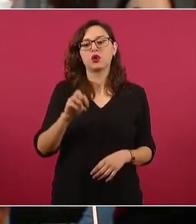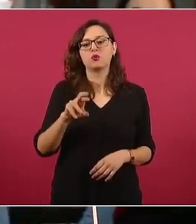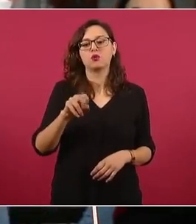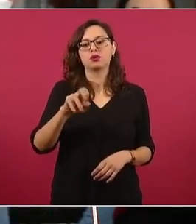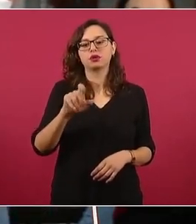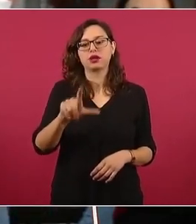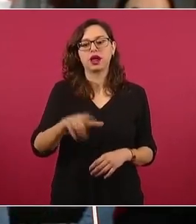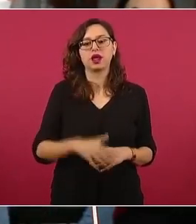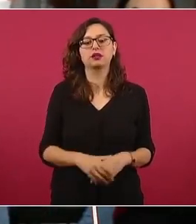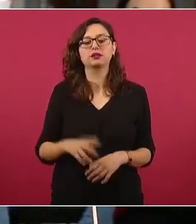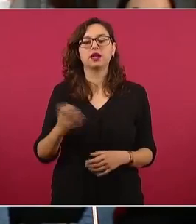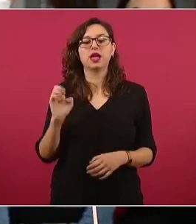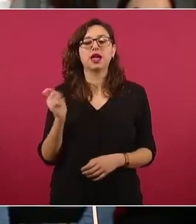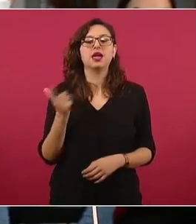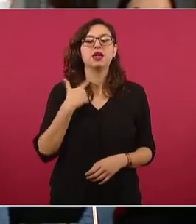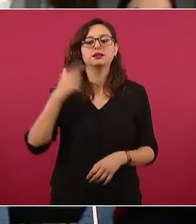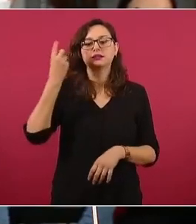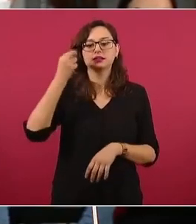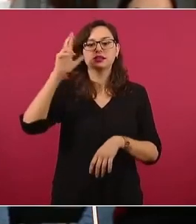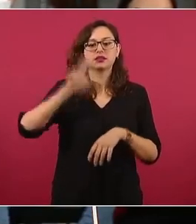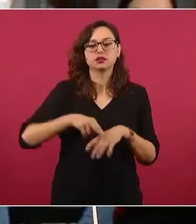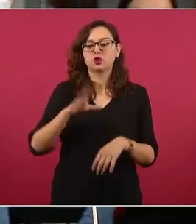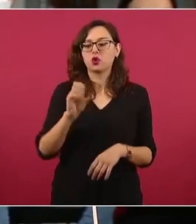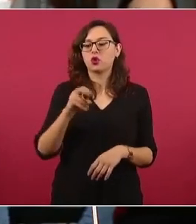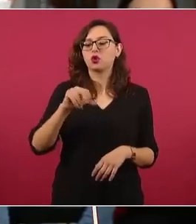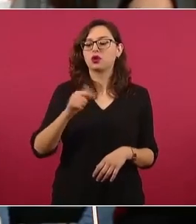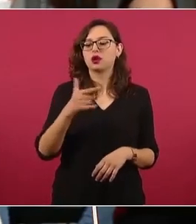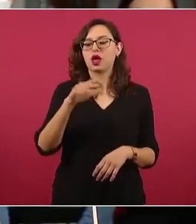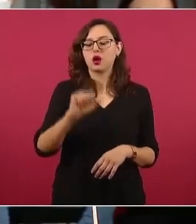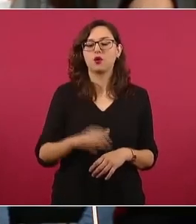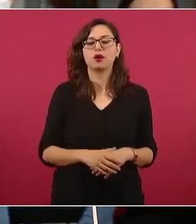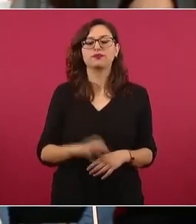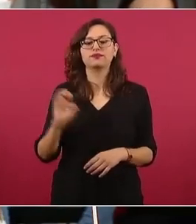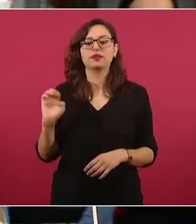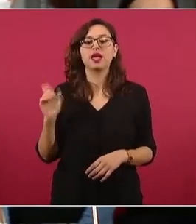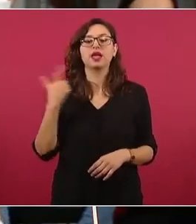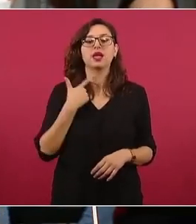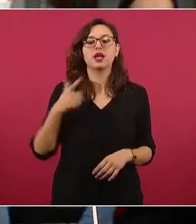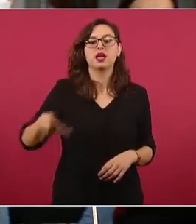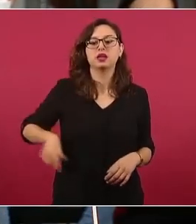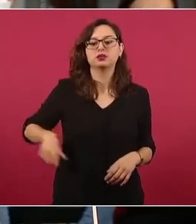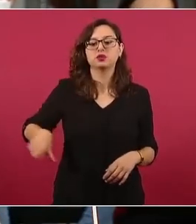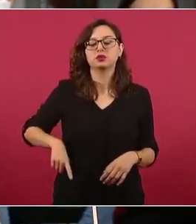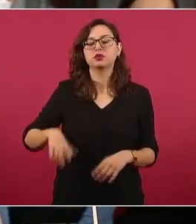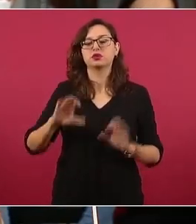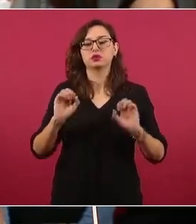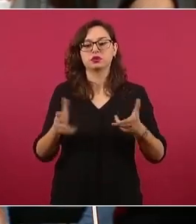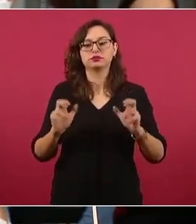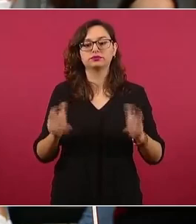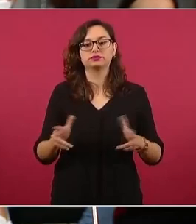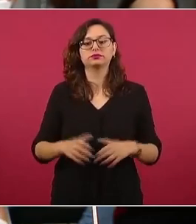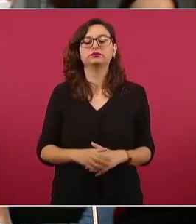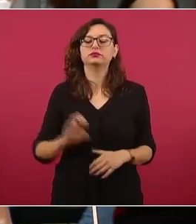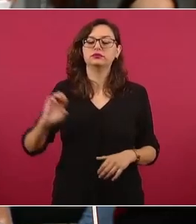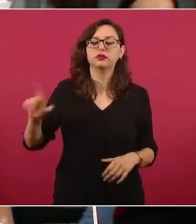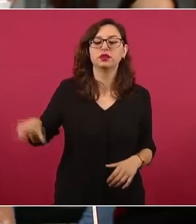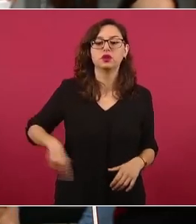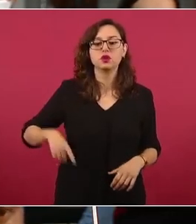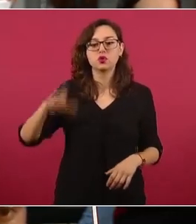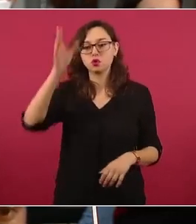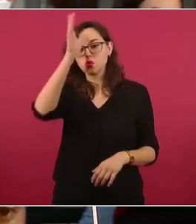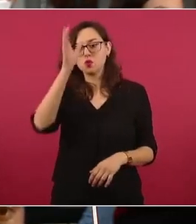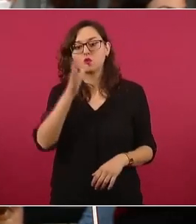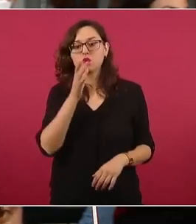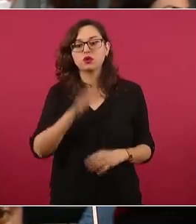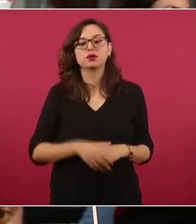Agua, David Korenfeld, los exgobernadores de Chiapas, Manuel Velasco y Jaime Sabines, los exgobernadores de Coahuila, Humberto Moreira y Jorge